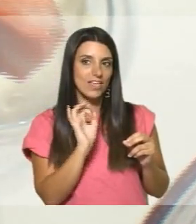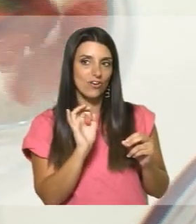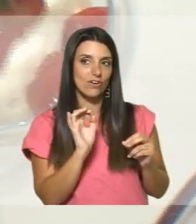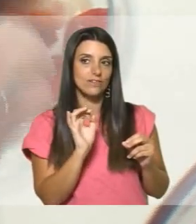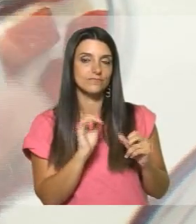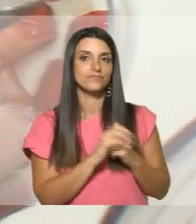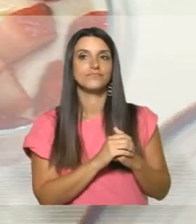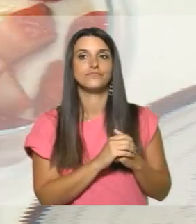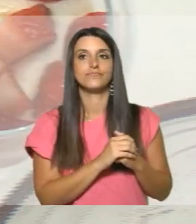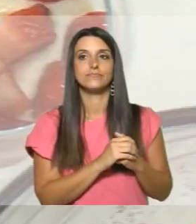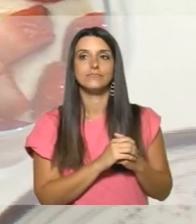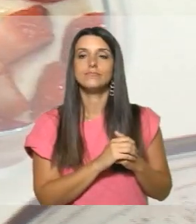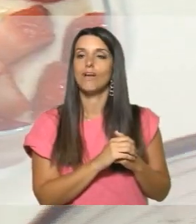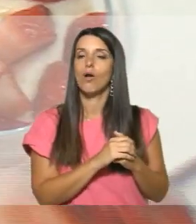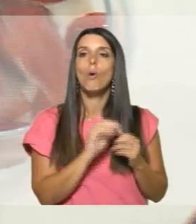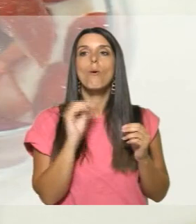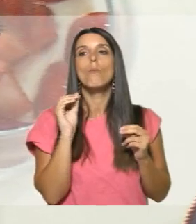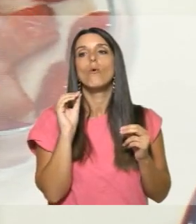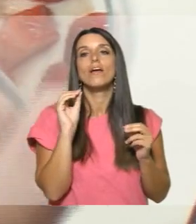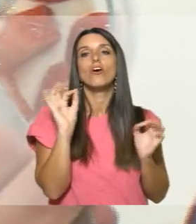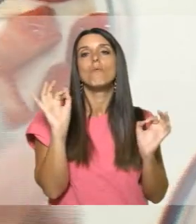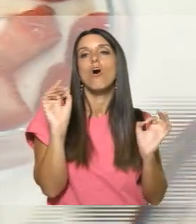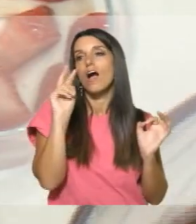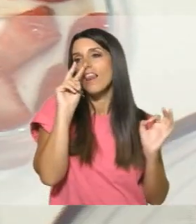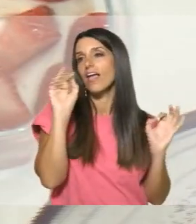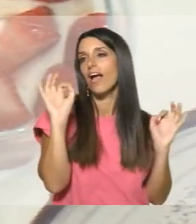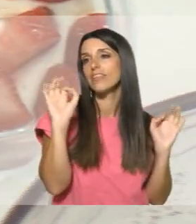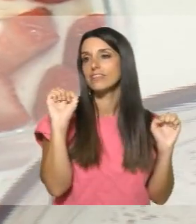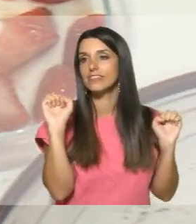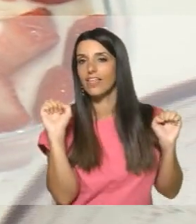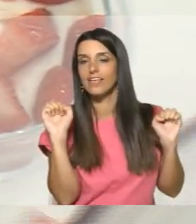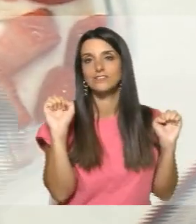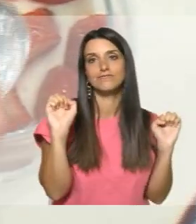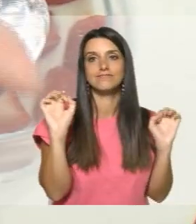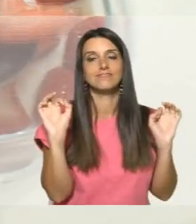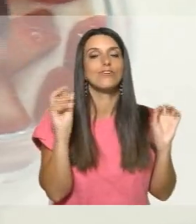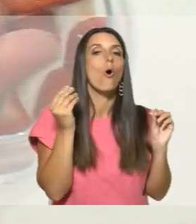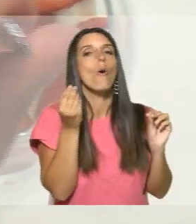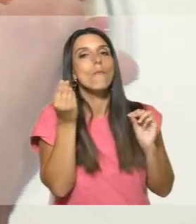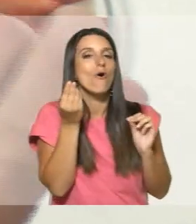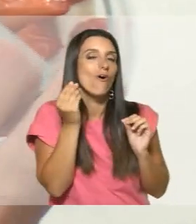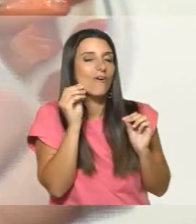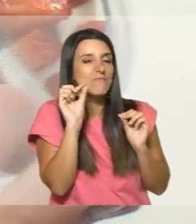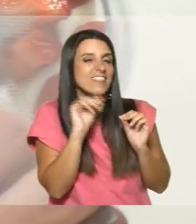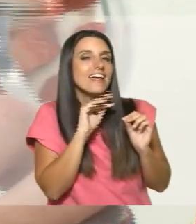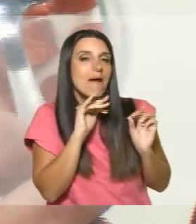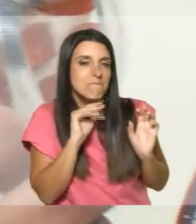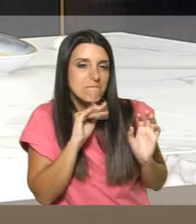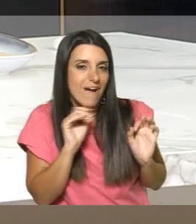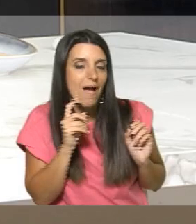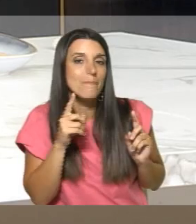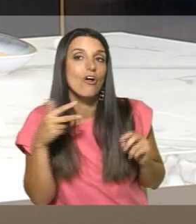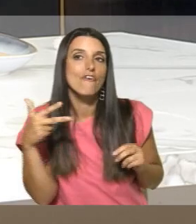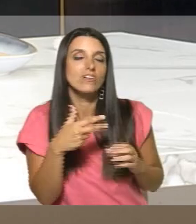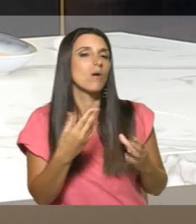buenísimo. Ahí vamos. Muy, muy elegante. Claro. Elegante que lo que. Es como tramposillo, ¿viste? Pero también a veces en estas fechas que